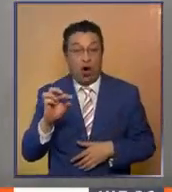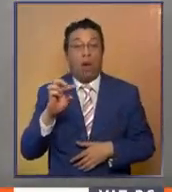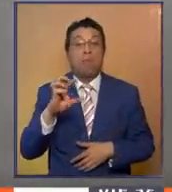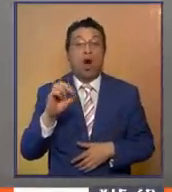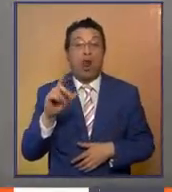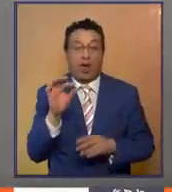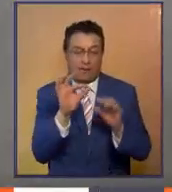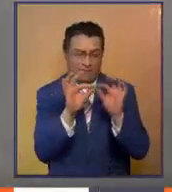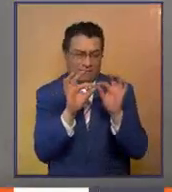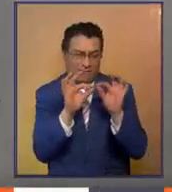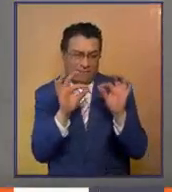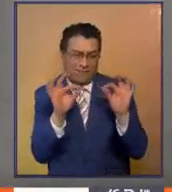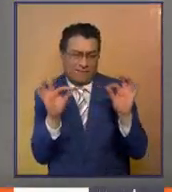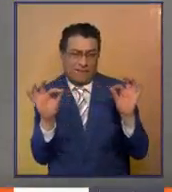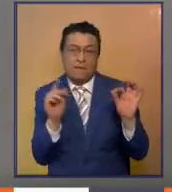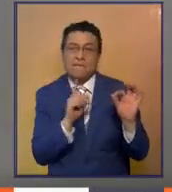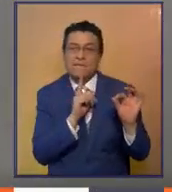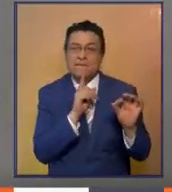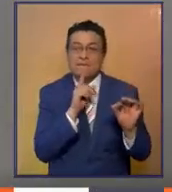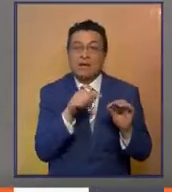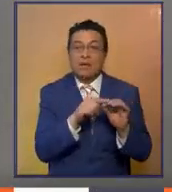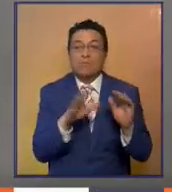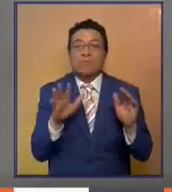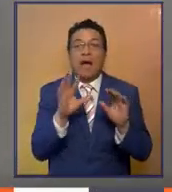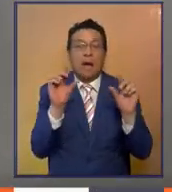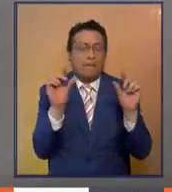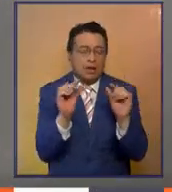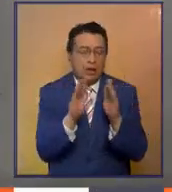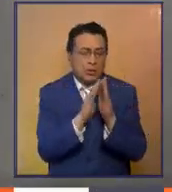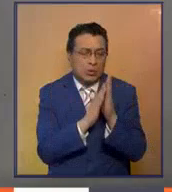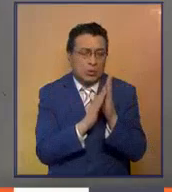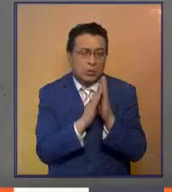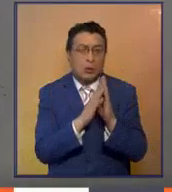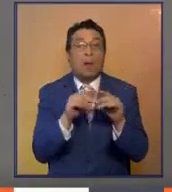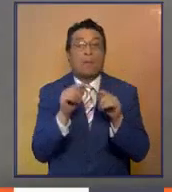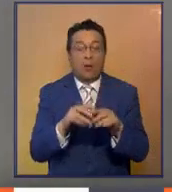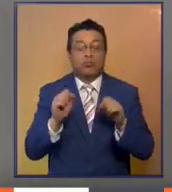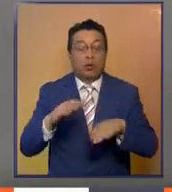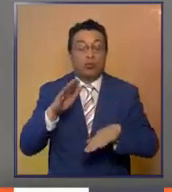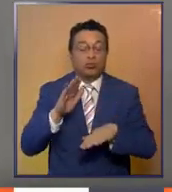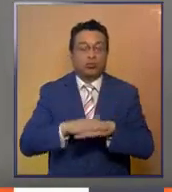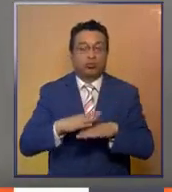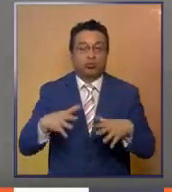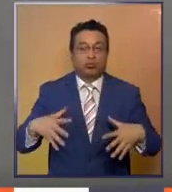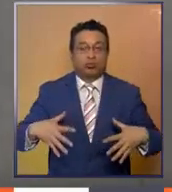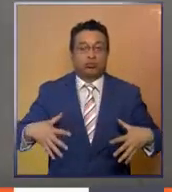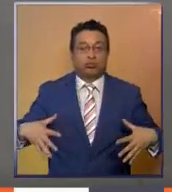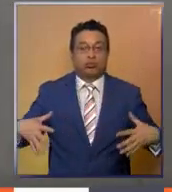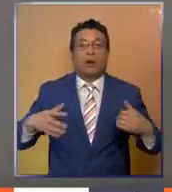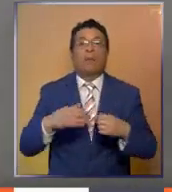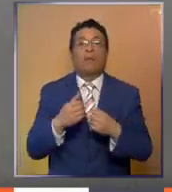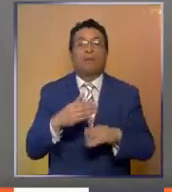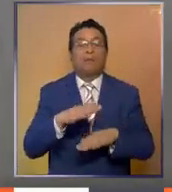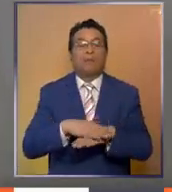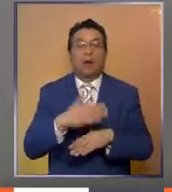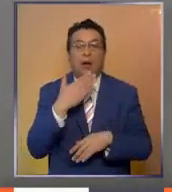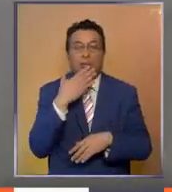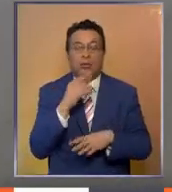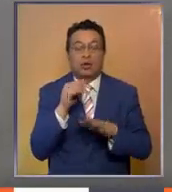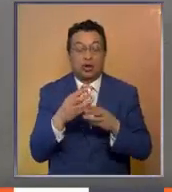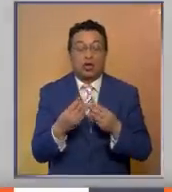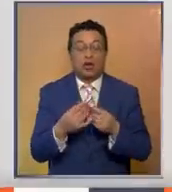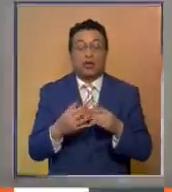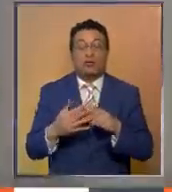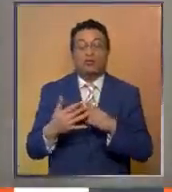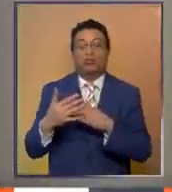polar que tiene. Es mucho más pequeño. Entonces permite mantener mucha más temperatura almacenada y permite evaporarla también